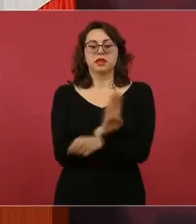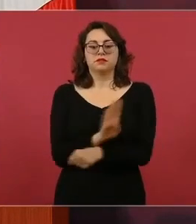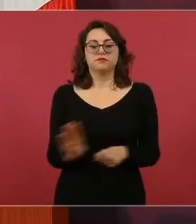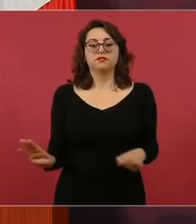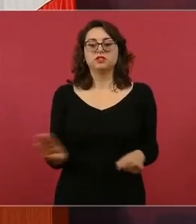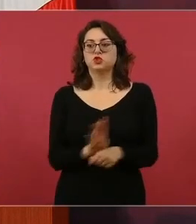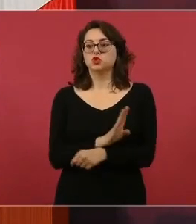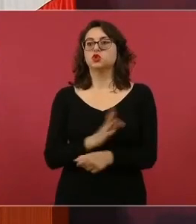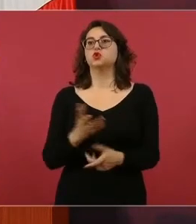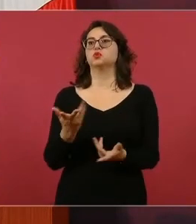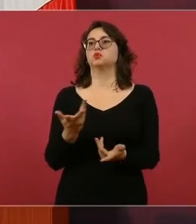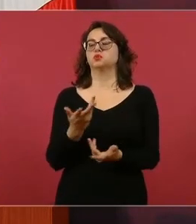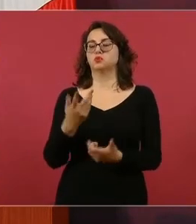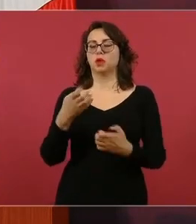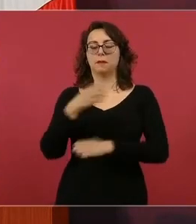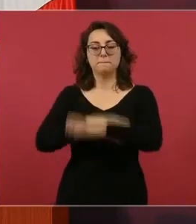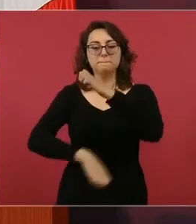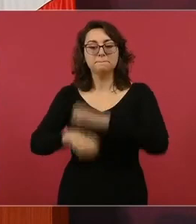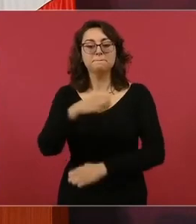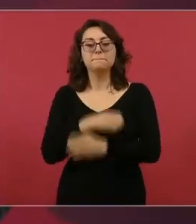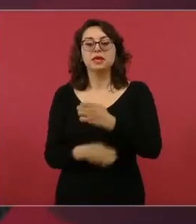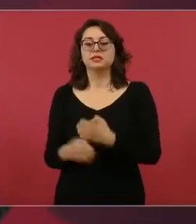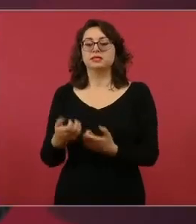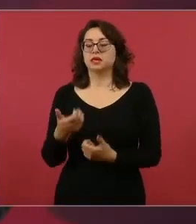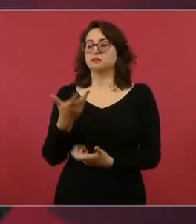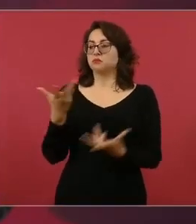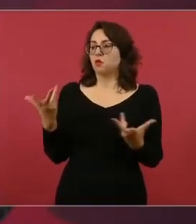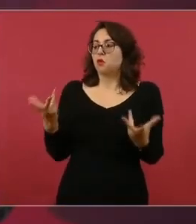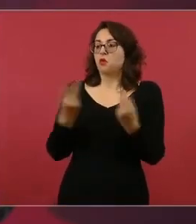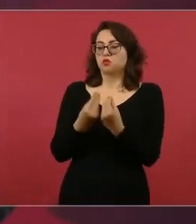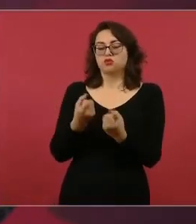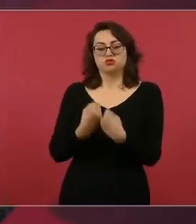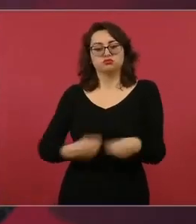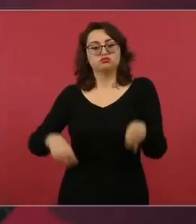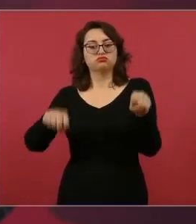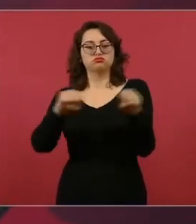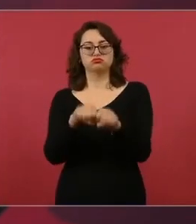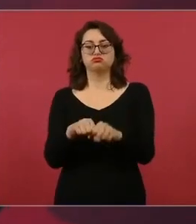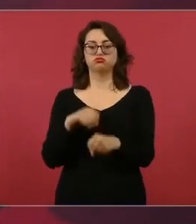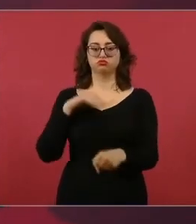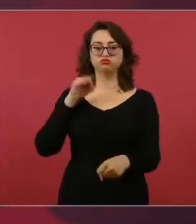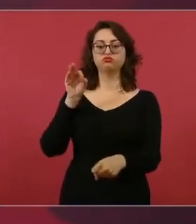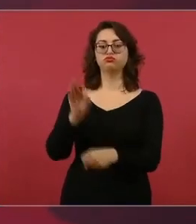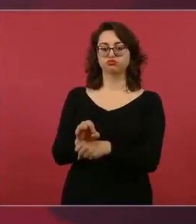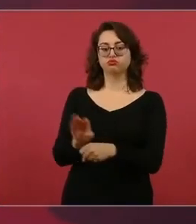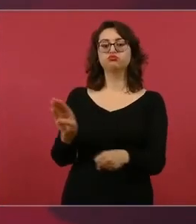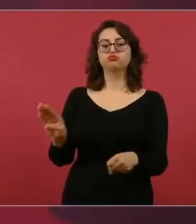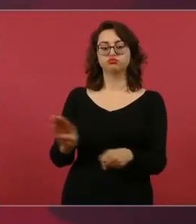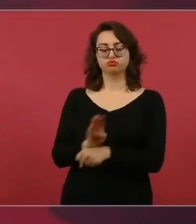en el mundo para la inversión extranjera.